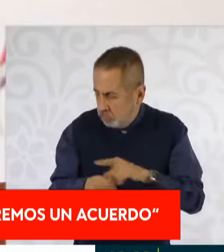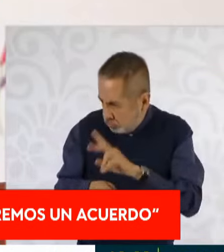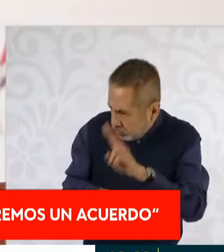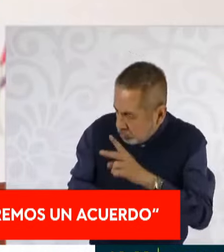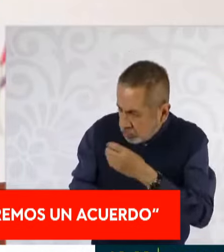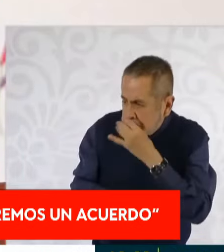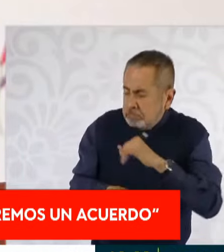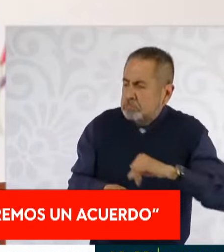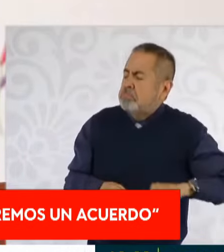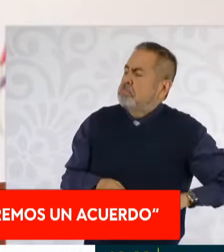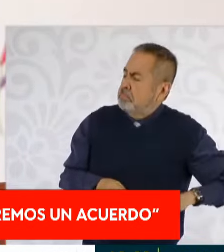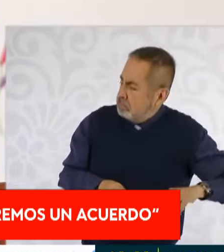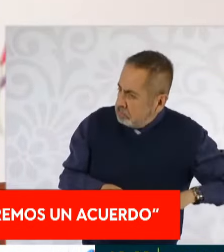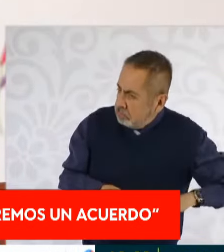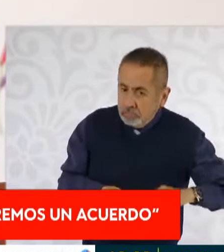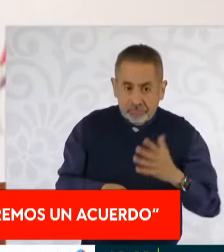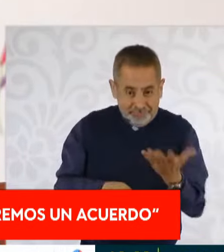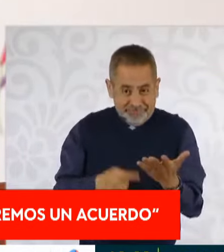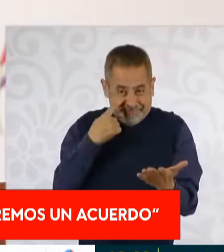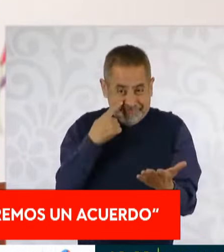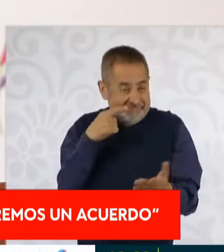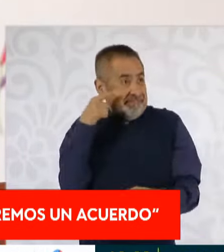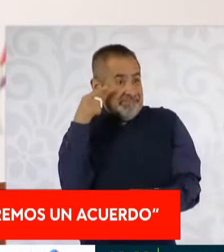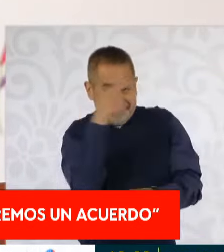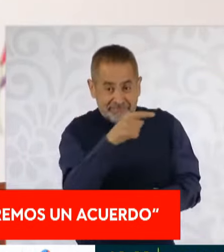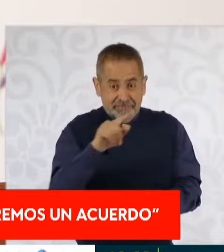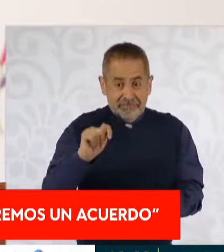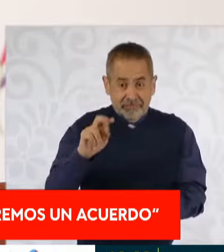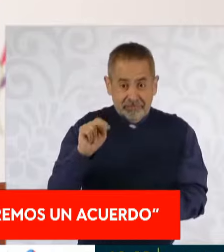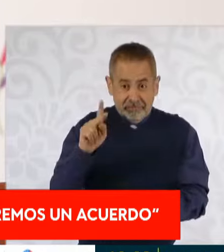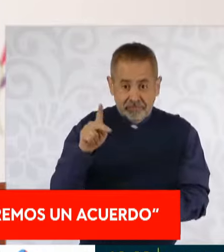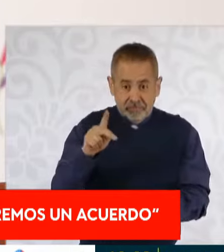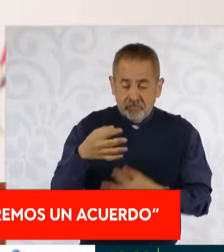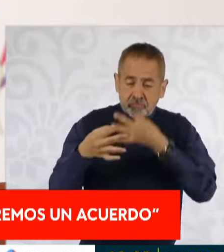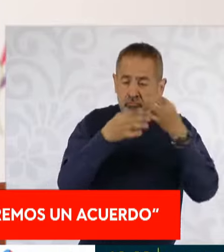si se fijan en su primera publicación, él pone eso como